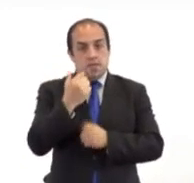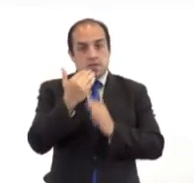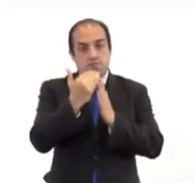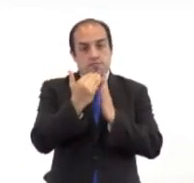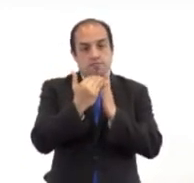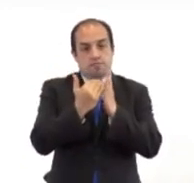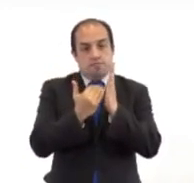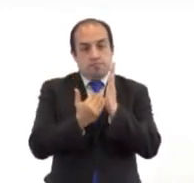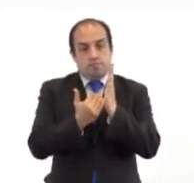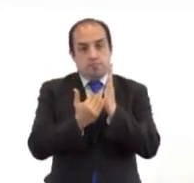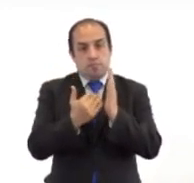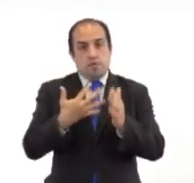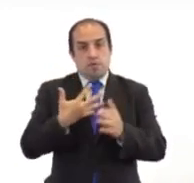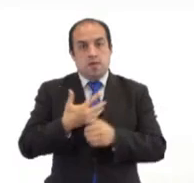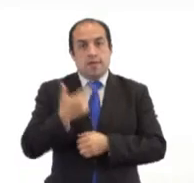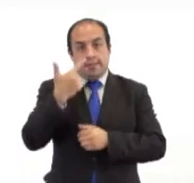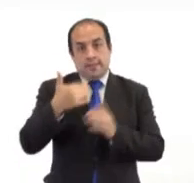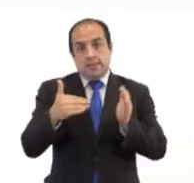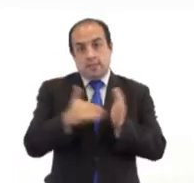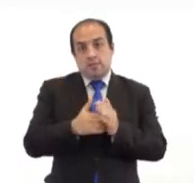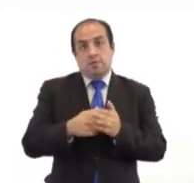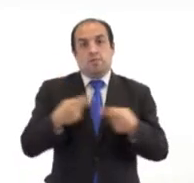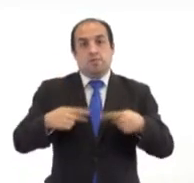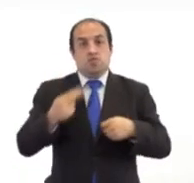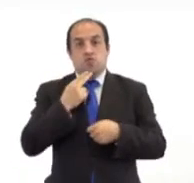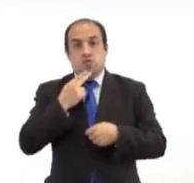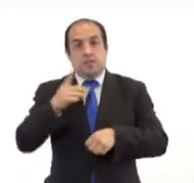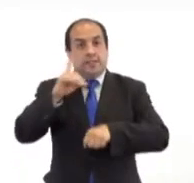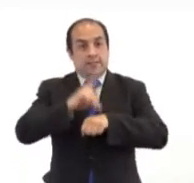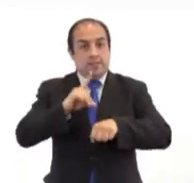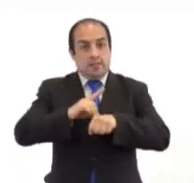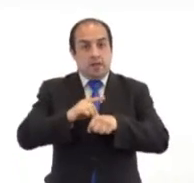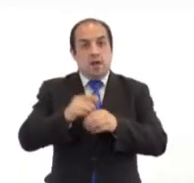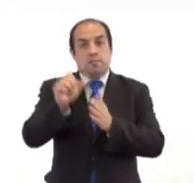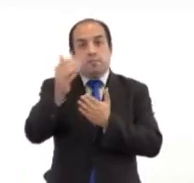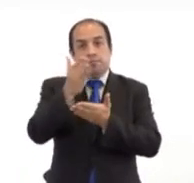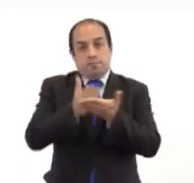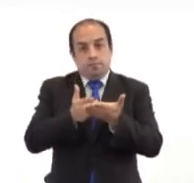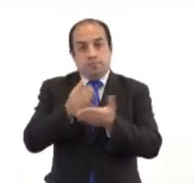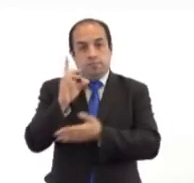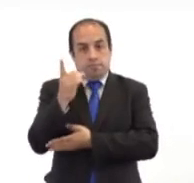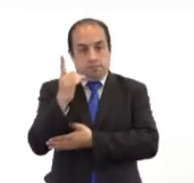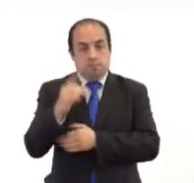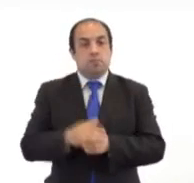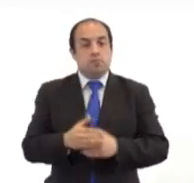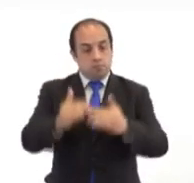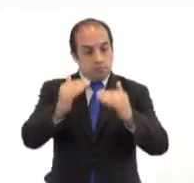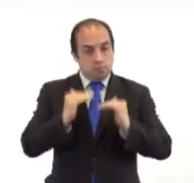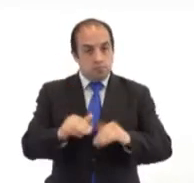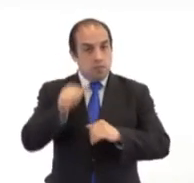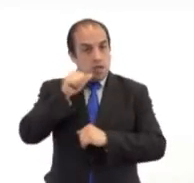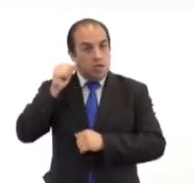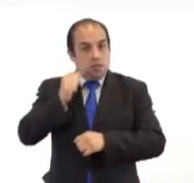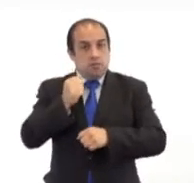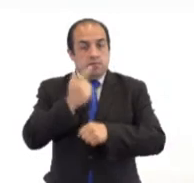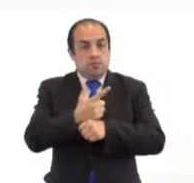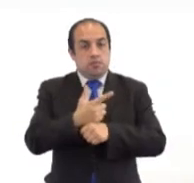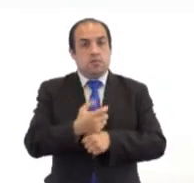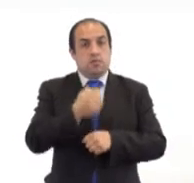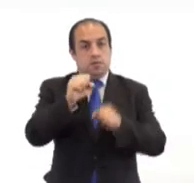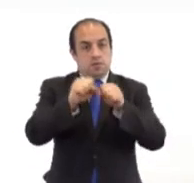descendente desde nuestro pico de casi 7,000 usuarios diarios a mediados de diciembre. Siguiente. Ayer se identificaron en este